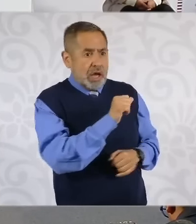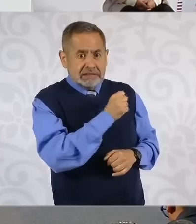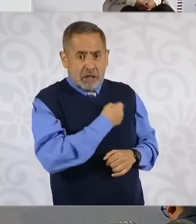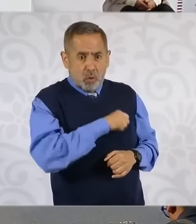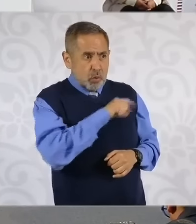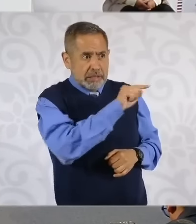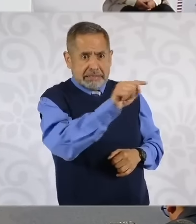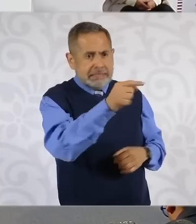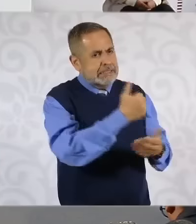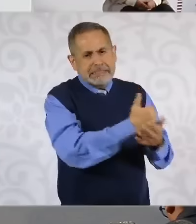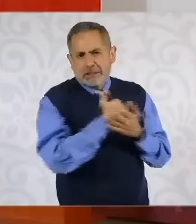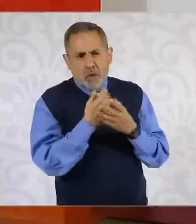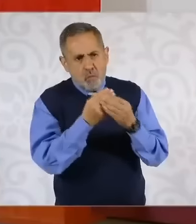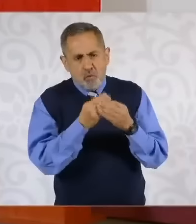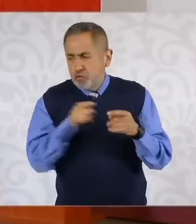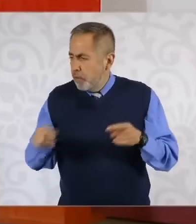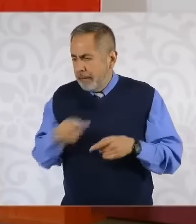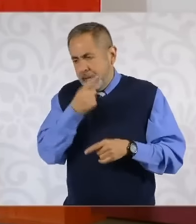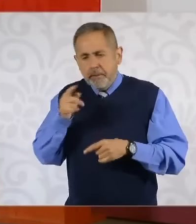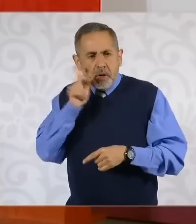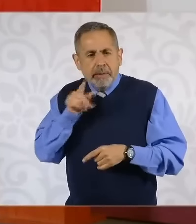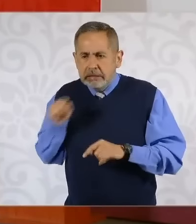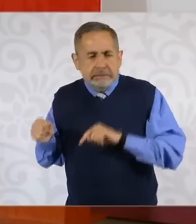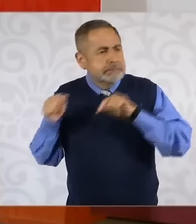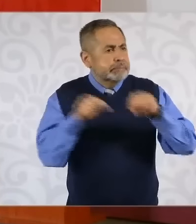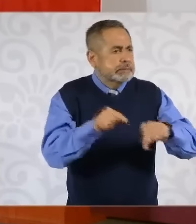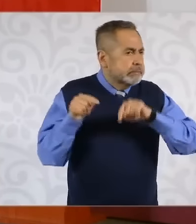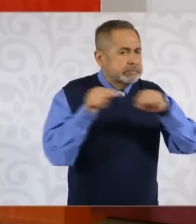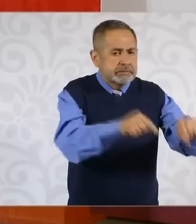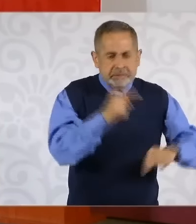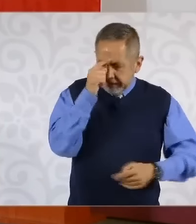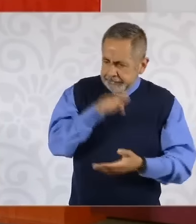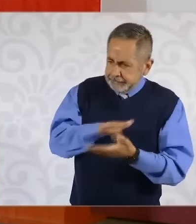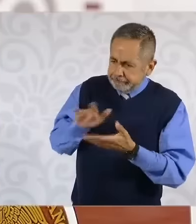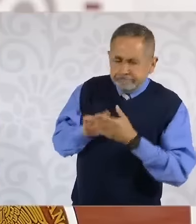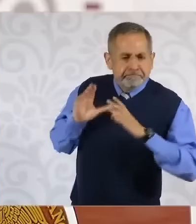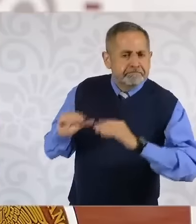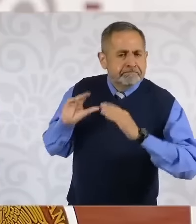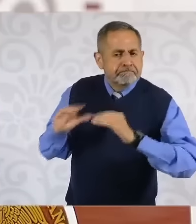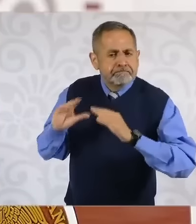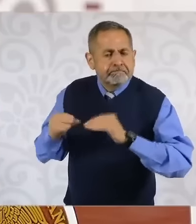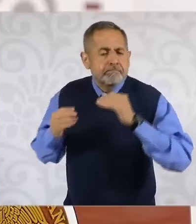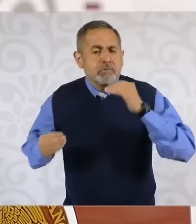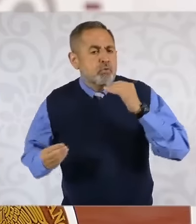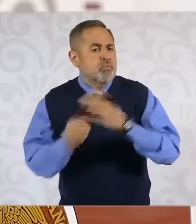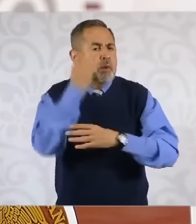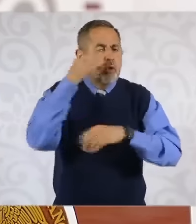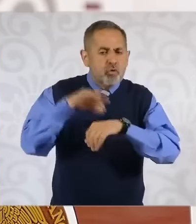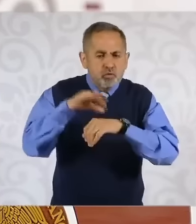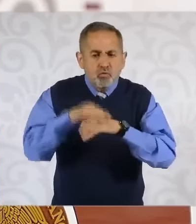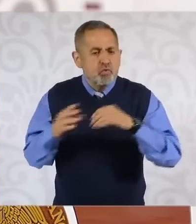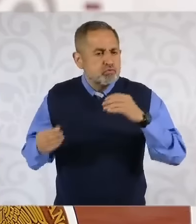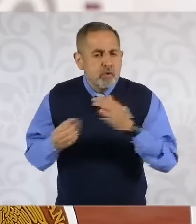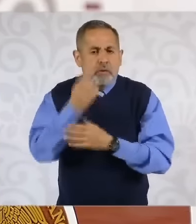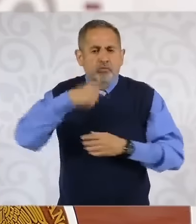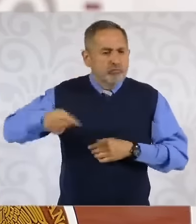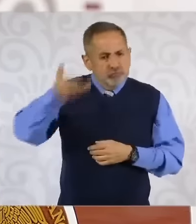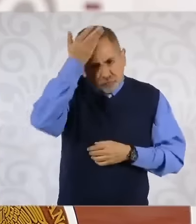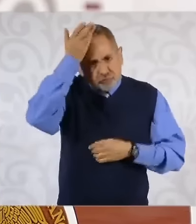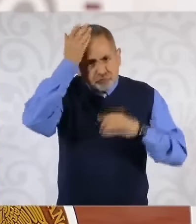de la ciudad, los institutos de la Secretaría de Salud, para apoyar la formación de estos nuevos médicos, médicas, enfermeros y